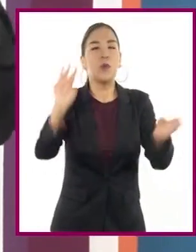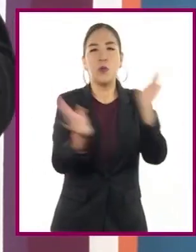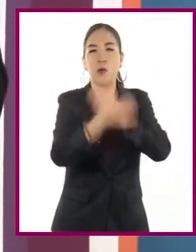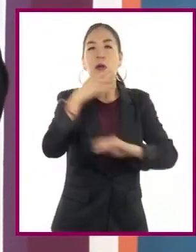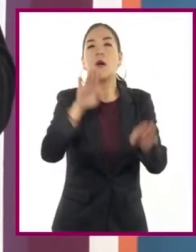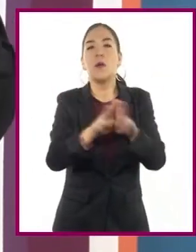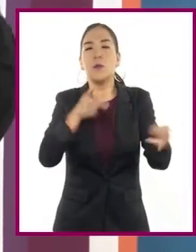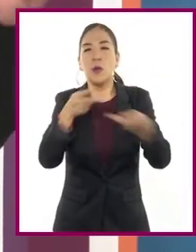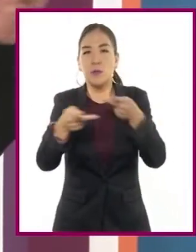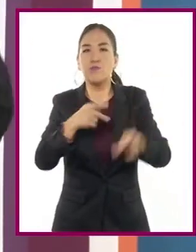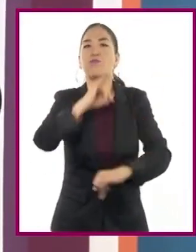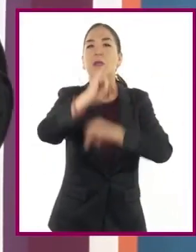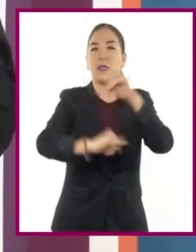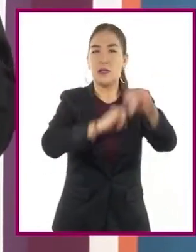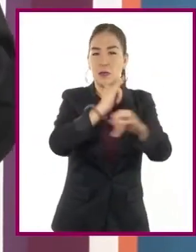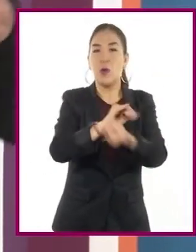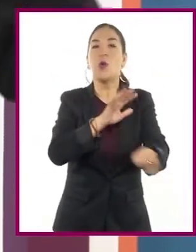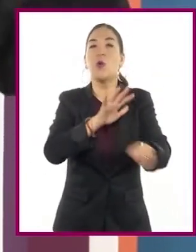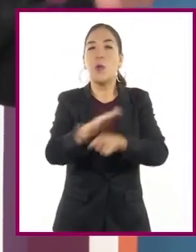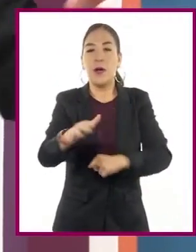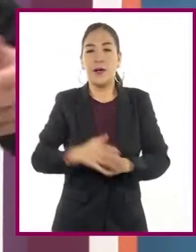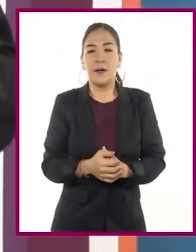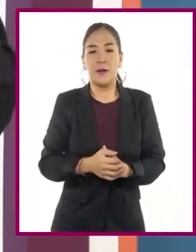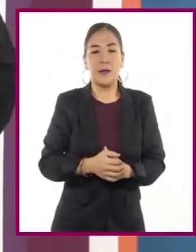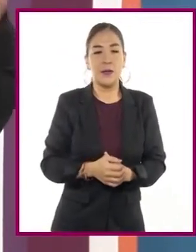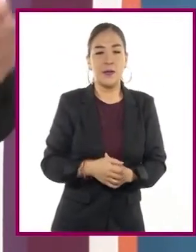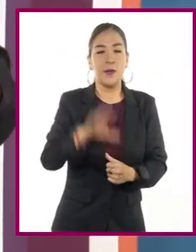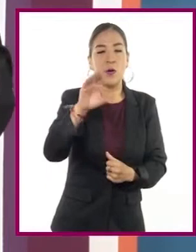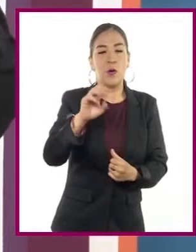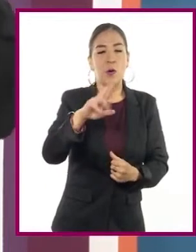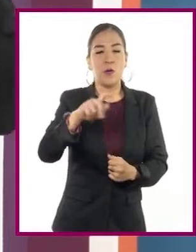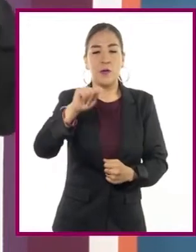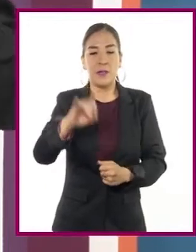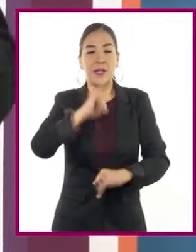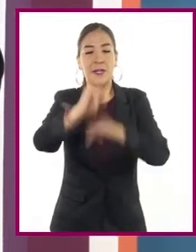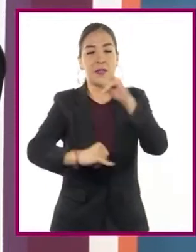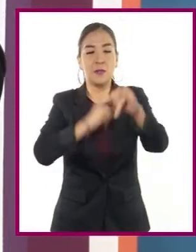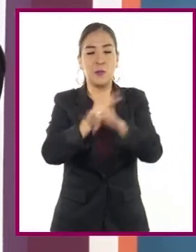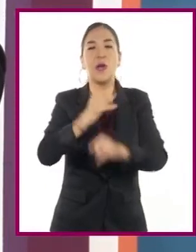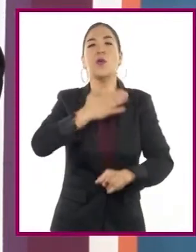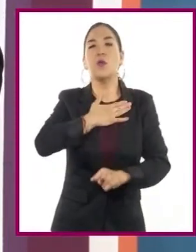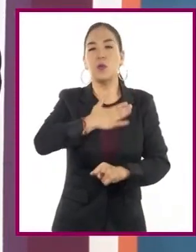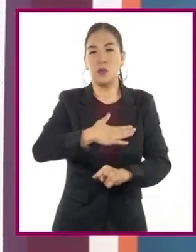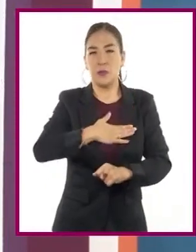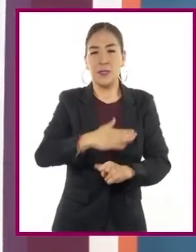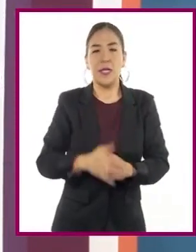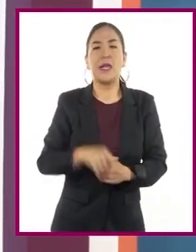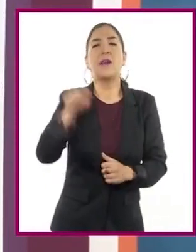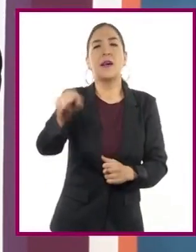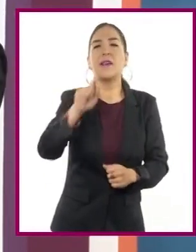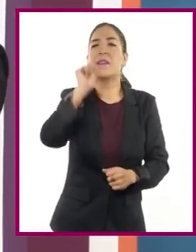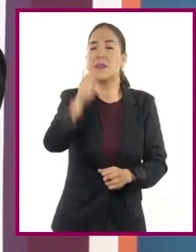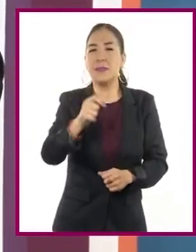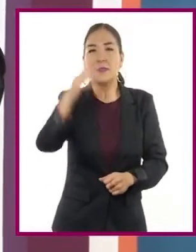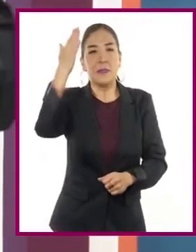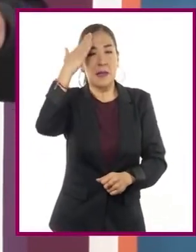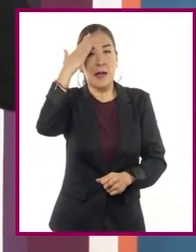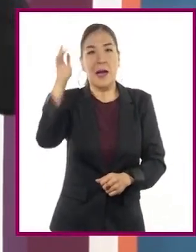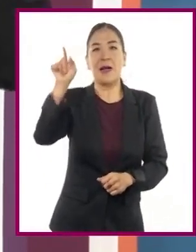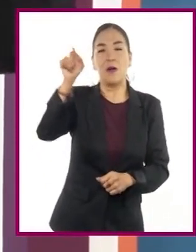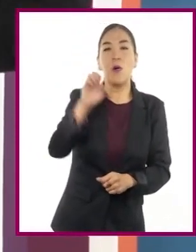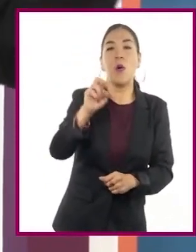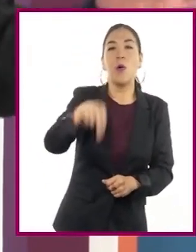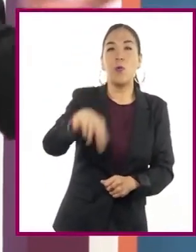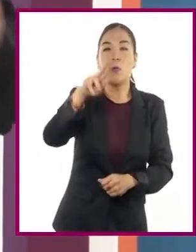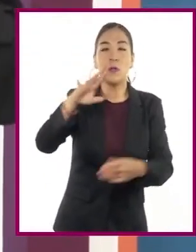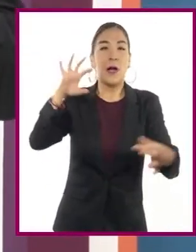organizaciones internacionales, por ejemplo, la Corte Internacional de Justicia, que depende directamente de la ONU y